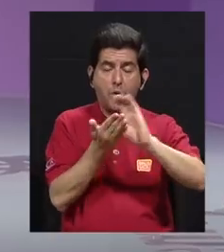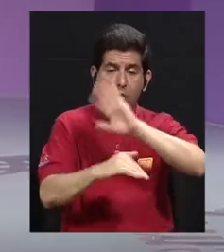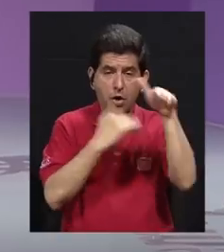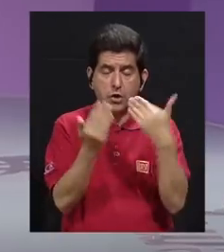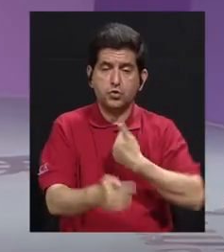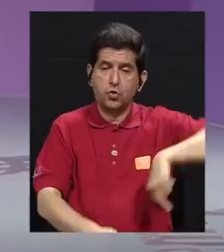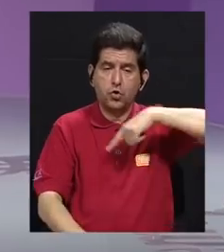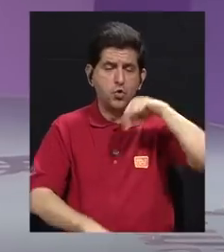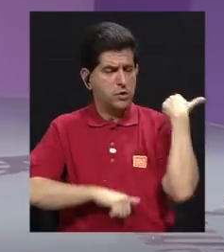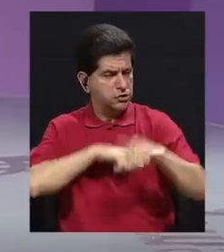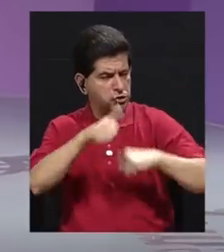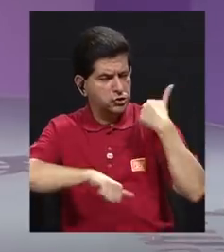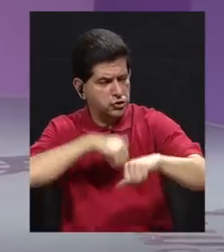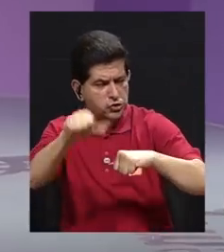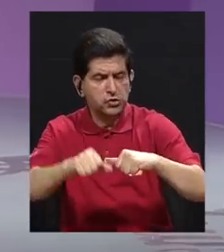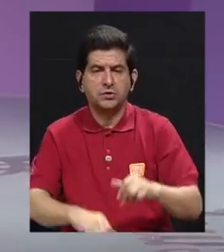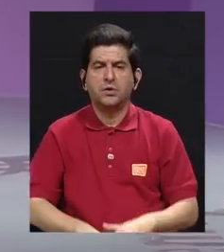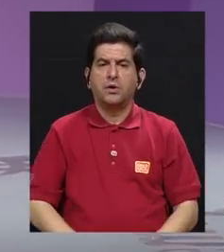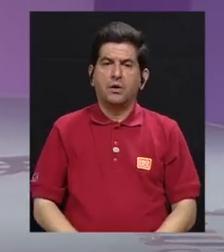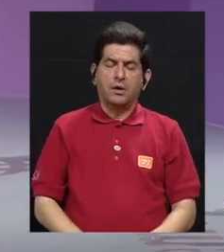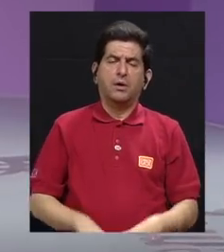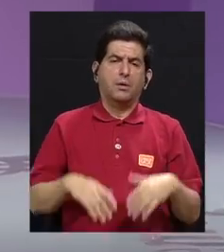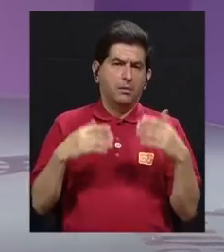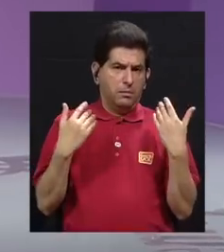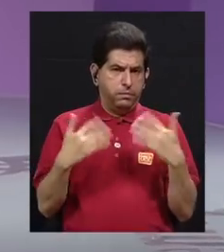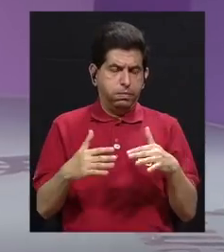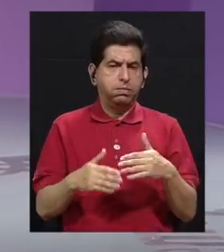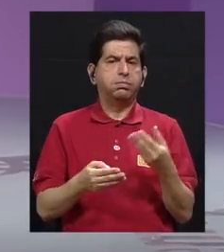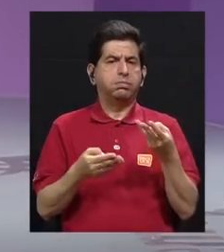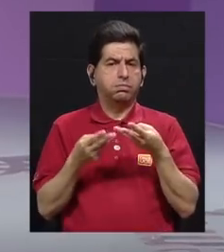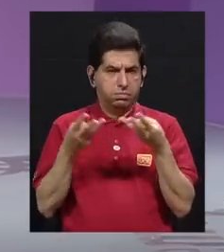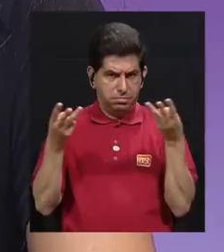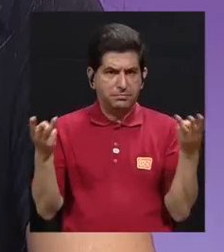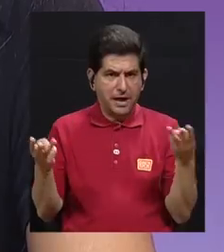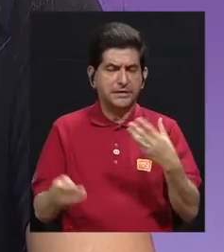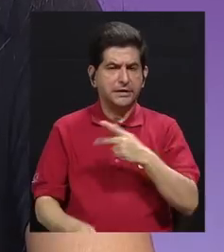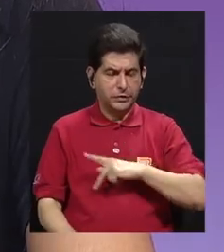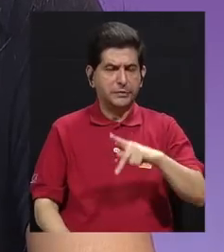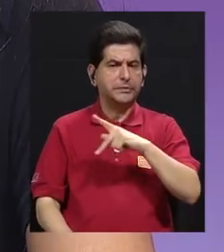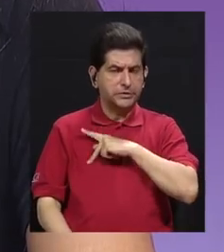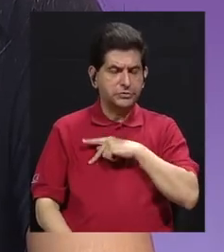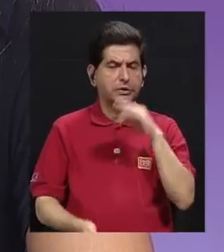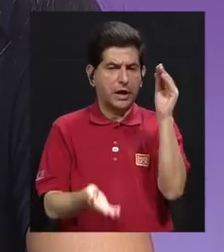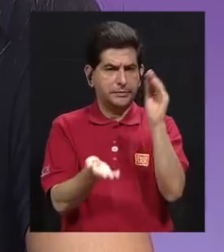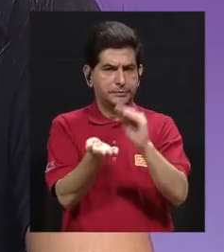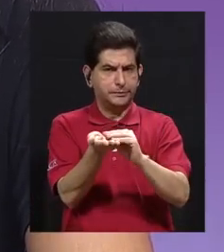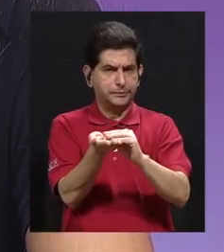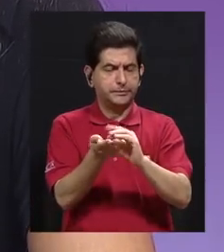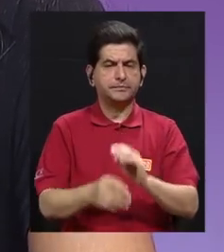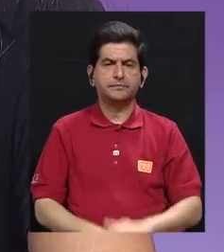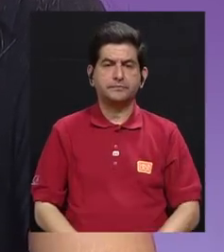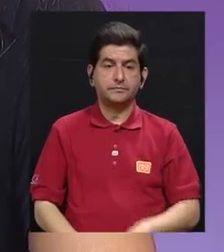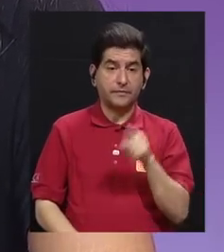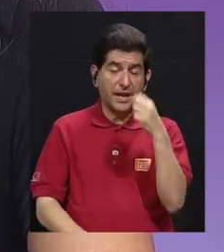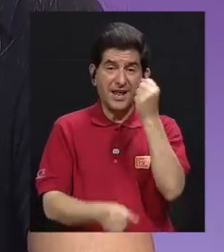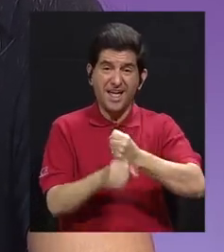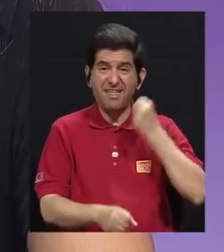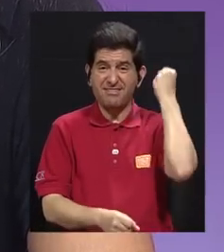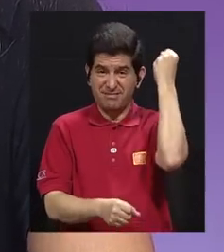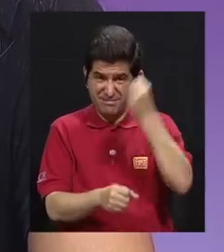aulas de cursos, todo con nuestro apulso, uh-huh, con bastante, digamos, insumo personal.